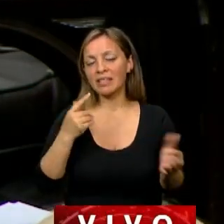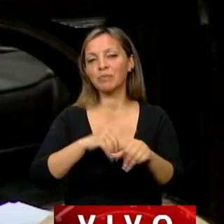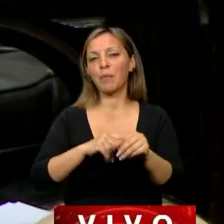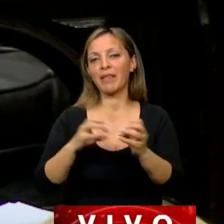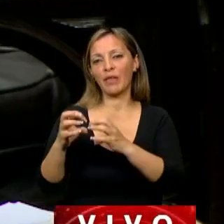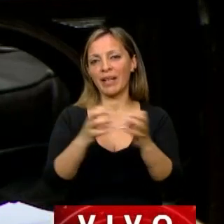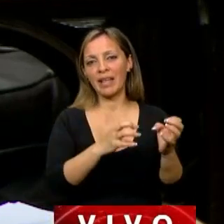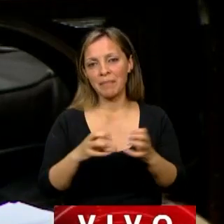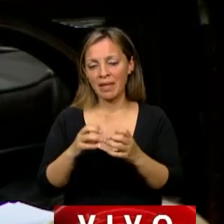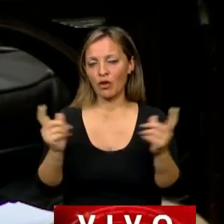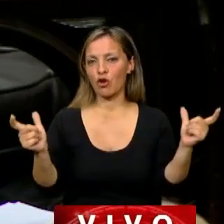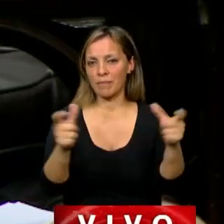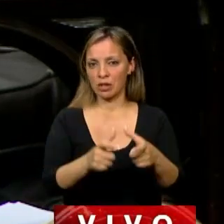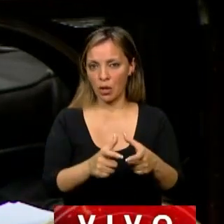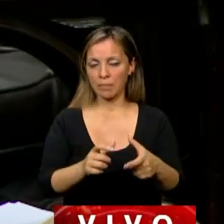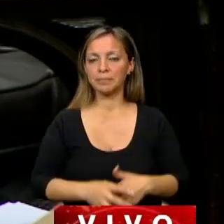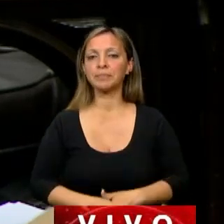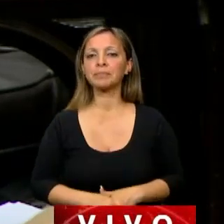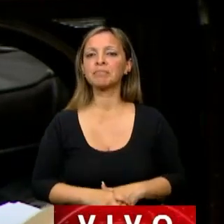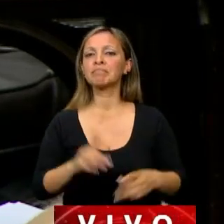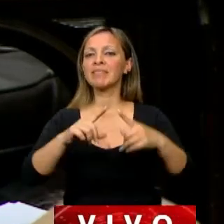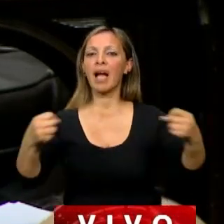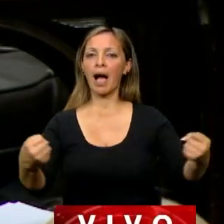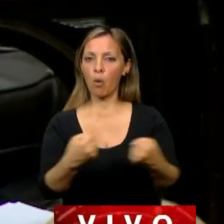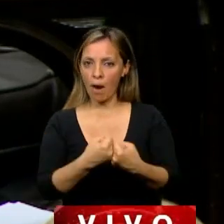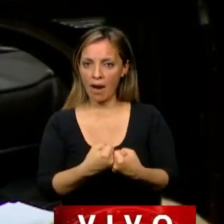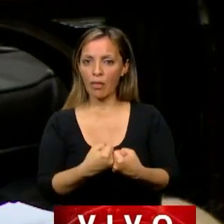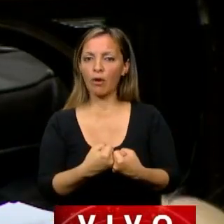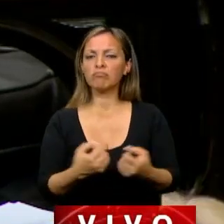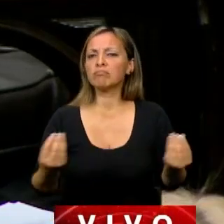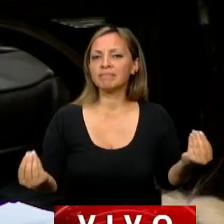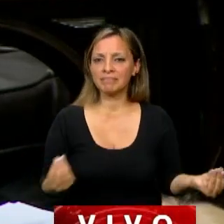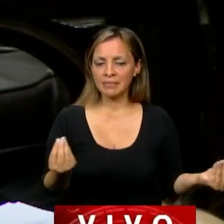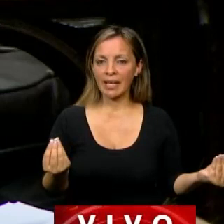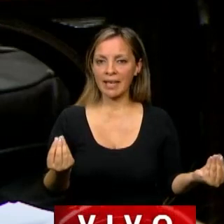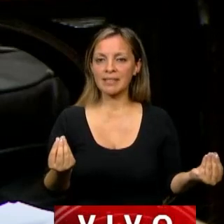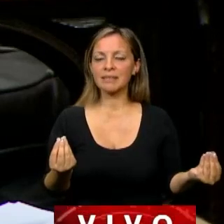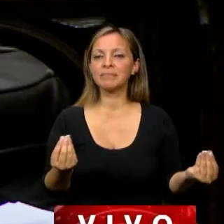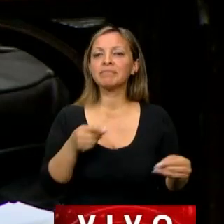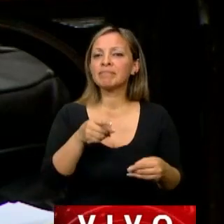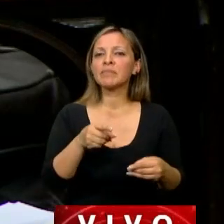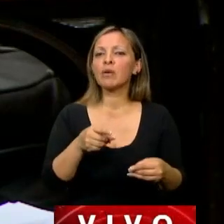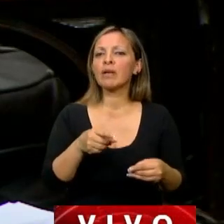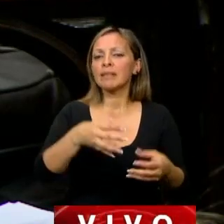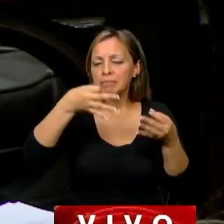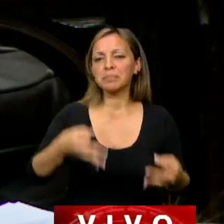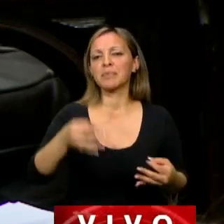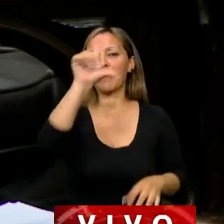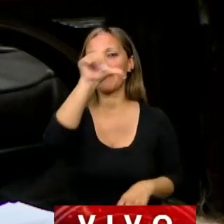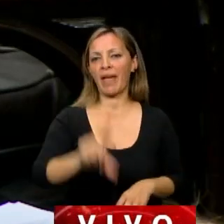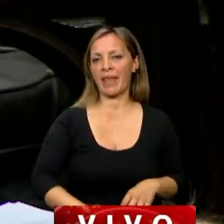en la comisión el consenso es un acto además absolutamente federal